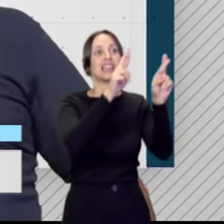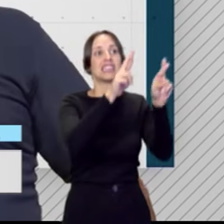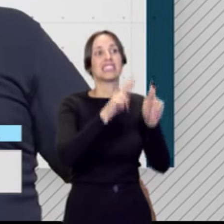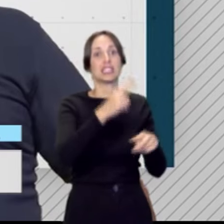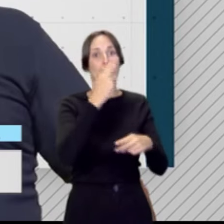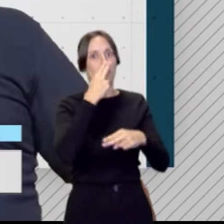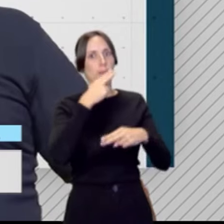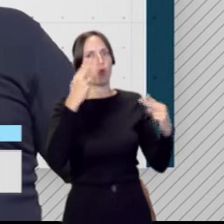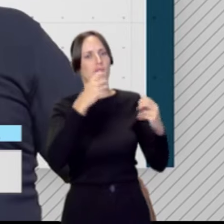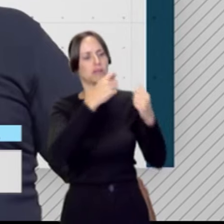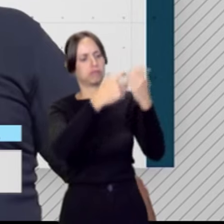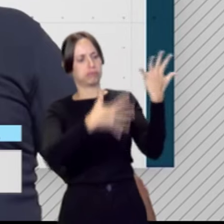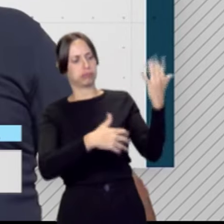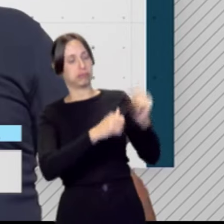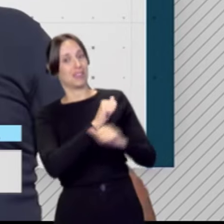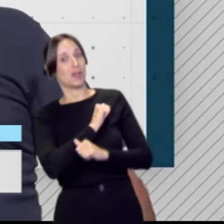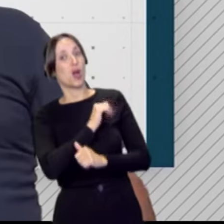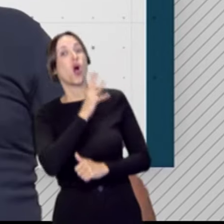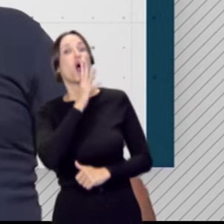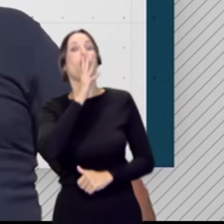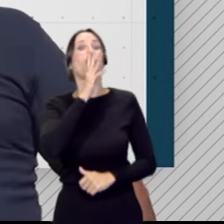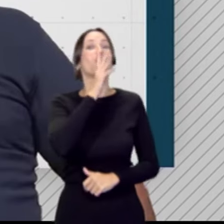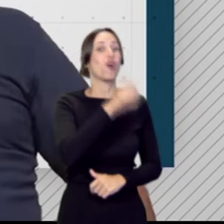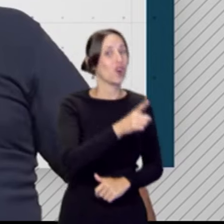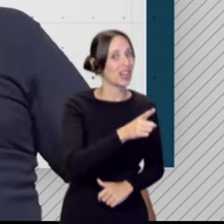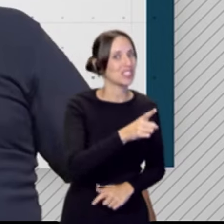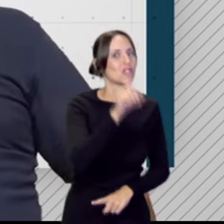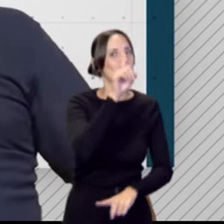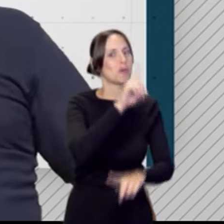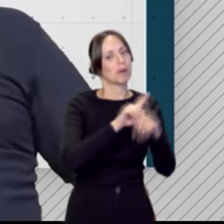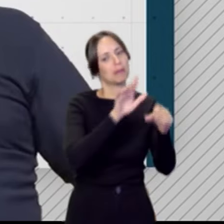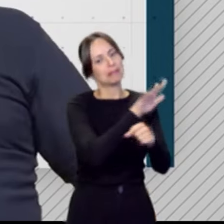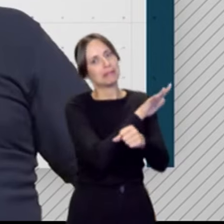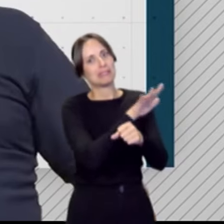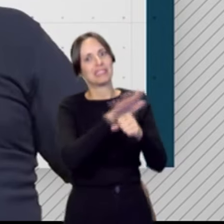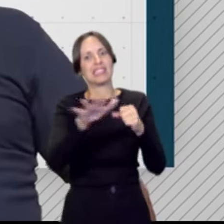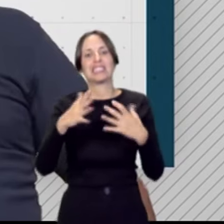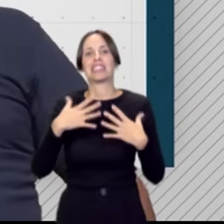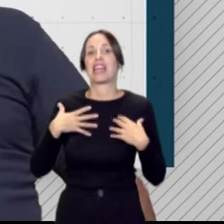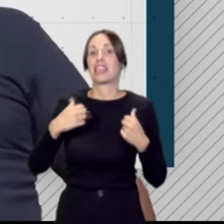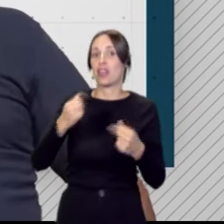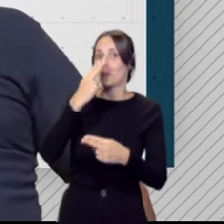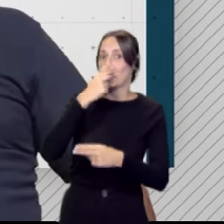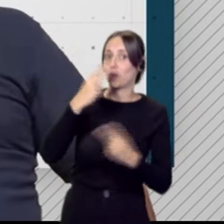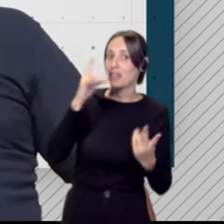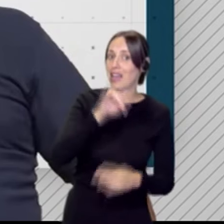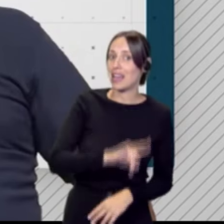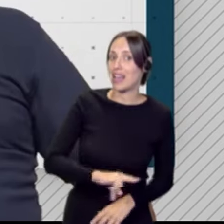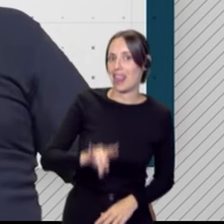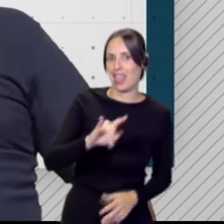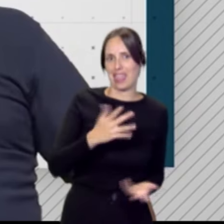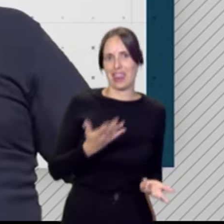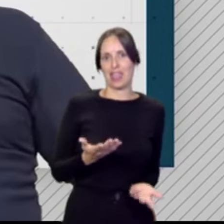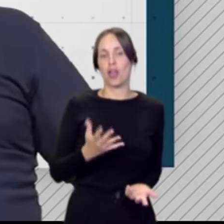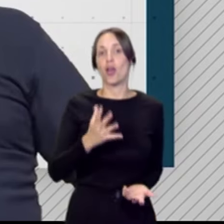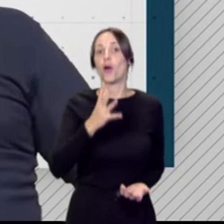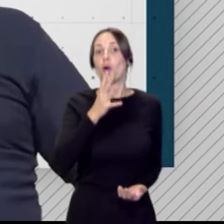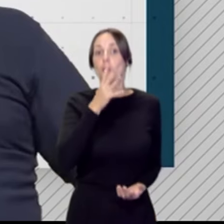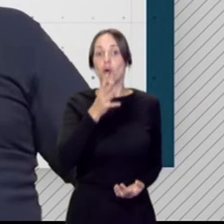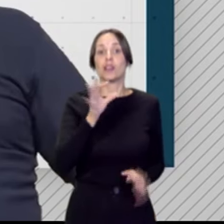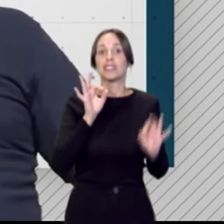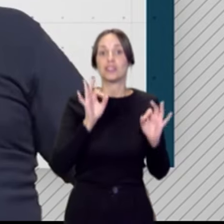esas aguas vienen los lodos que tenemos y que estamos padeciendo ahora en la sanidad pública canaria. Estamos hablando de 600